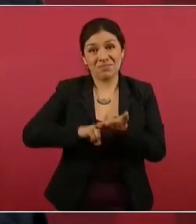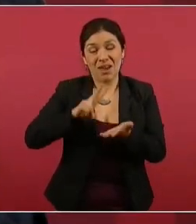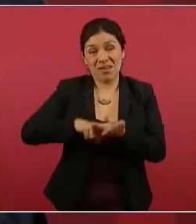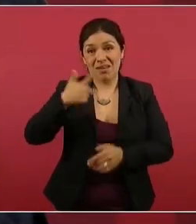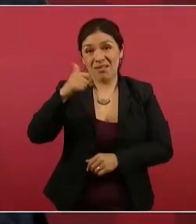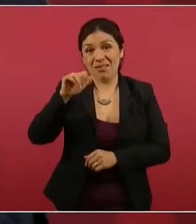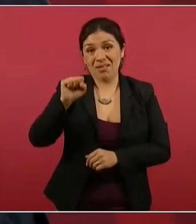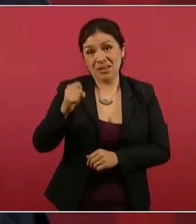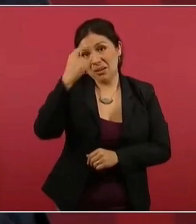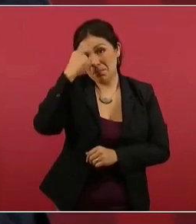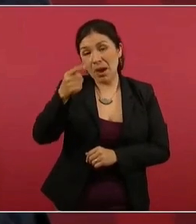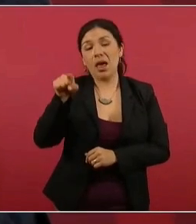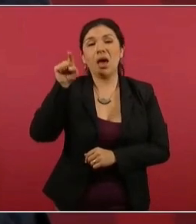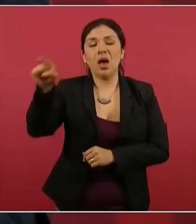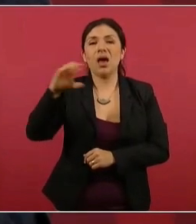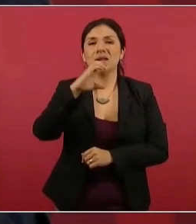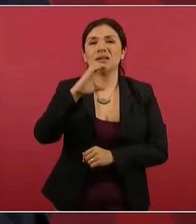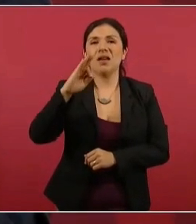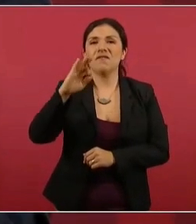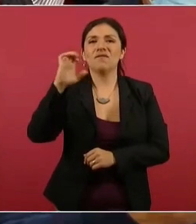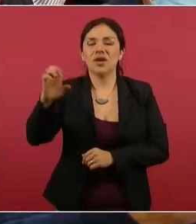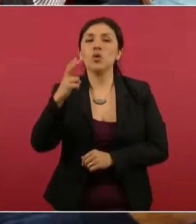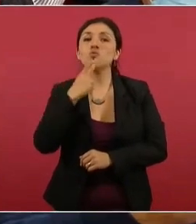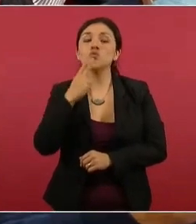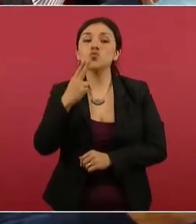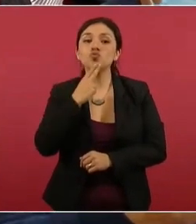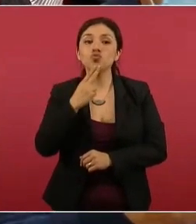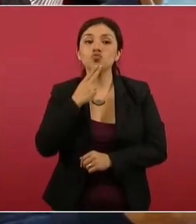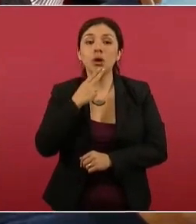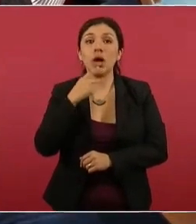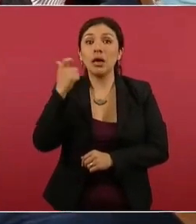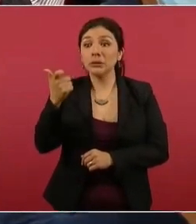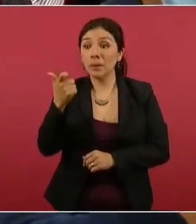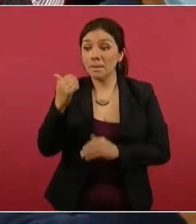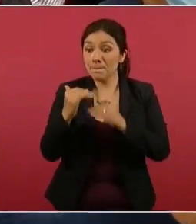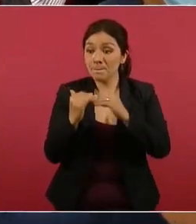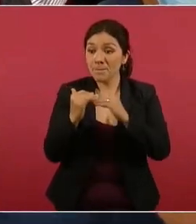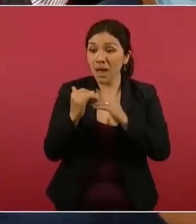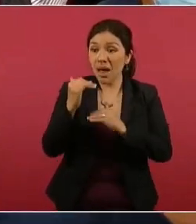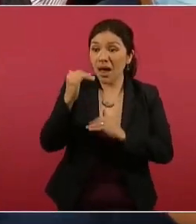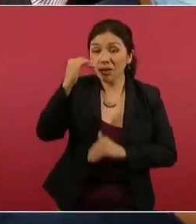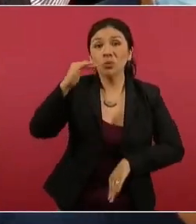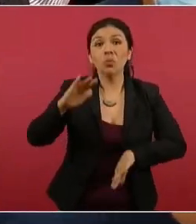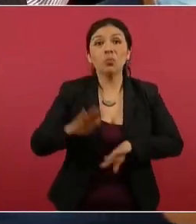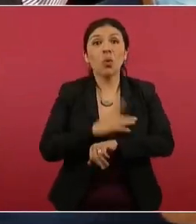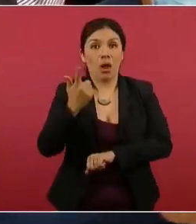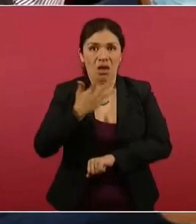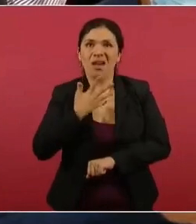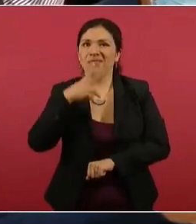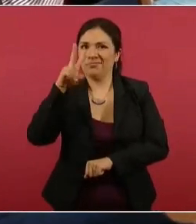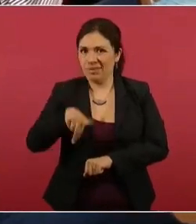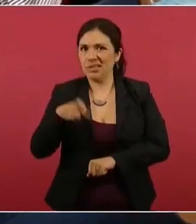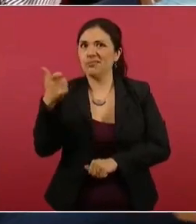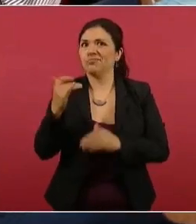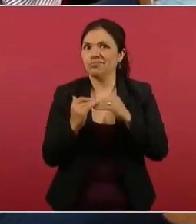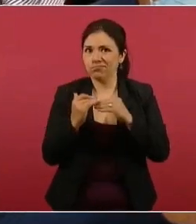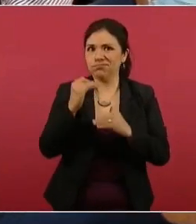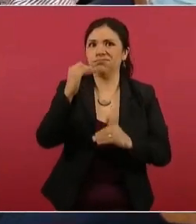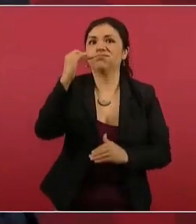que utiliza la Comisión Federal de Electricidad se está incrementando? Porque se está incrementando.